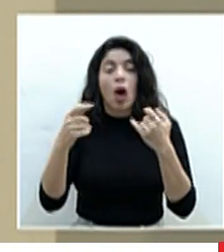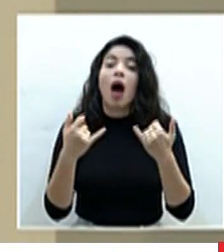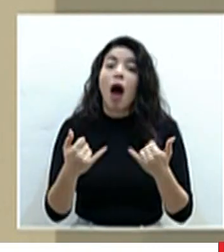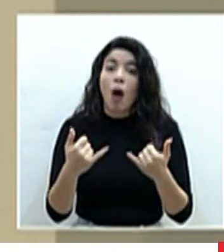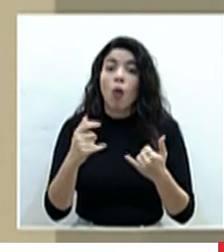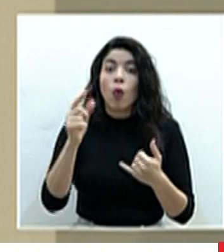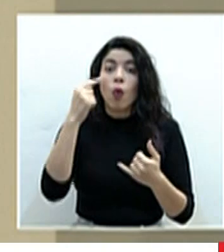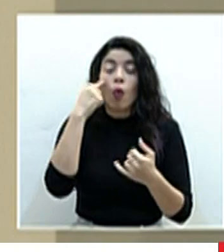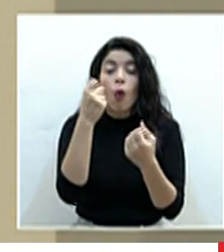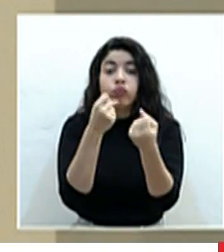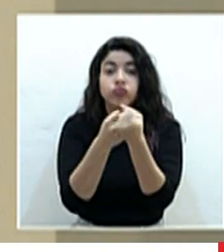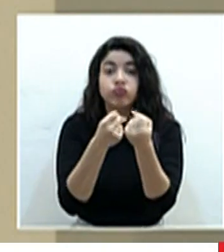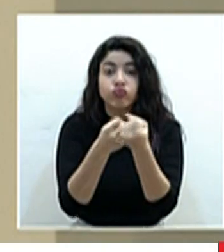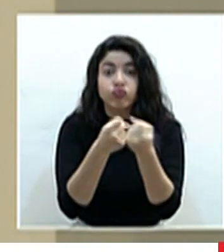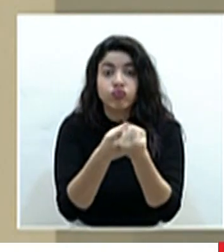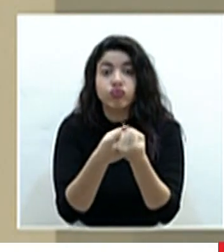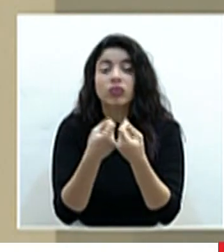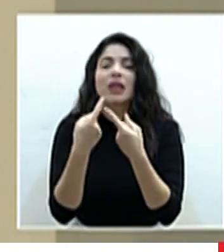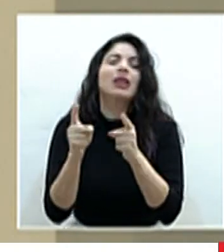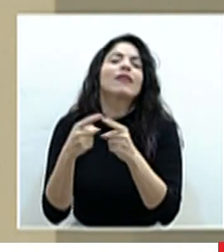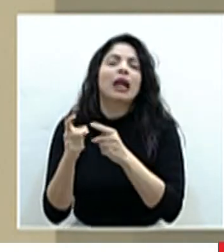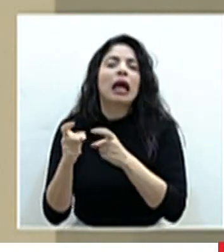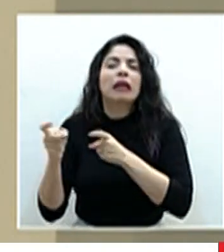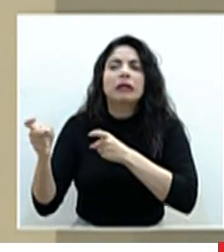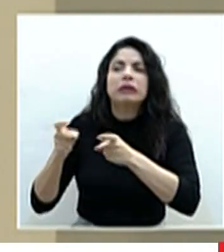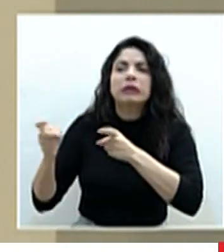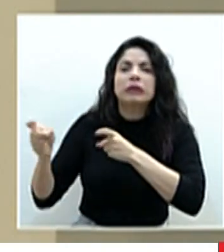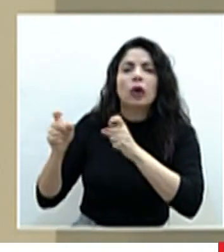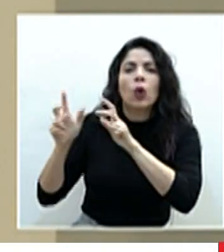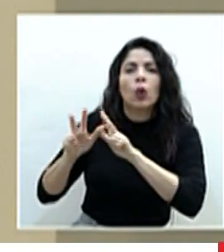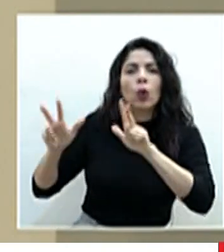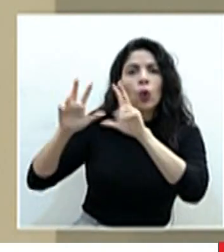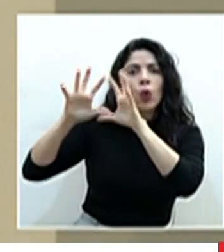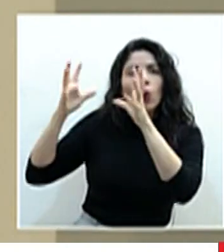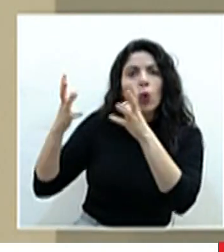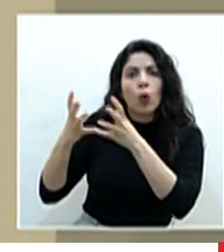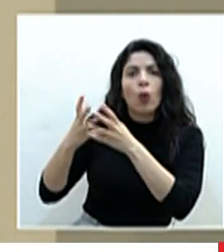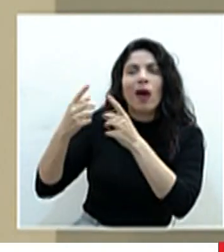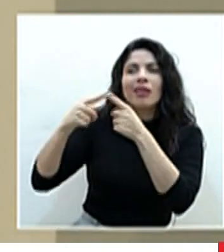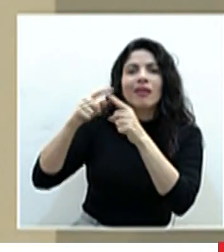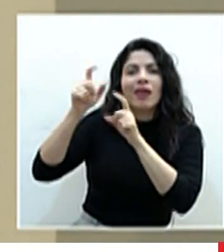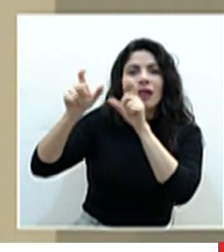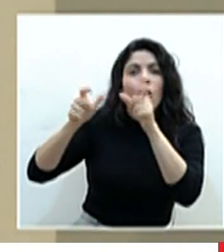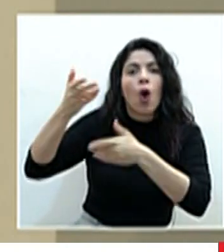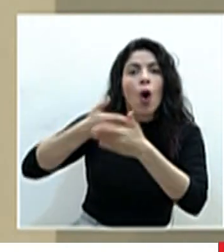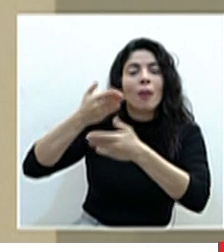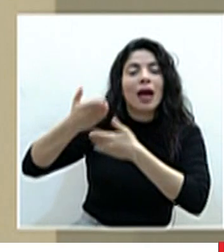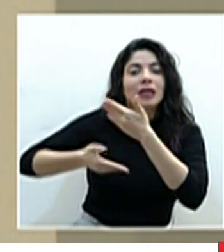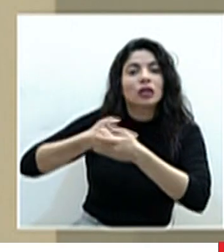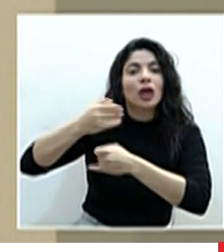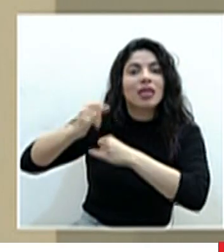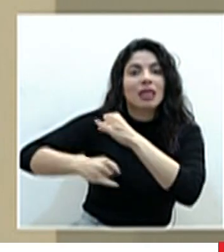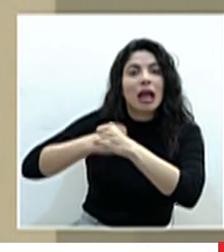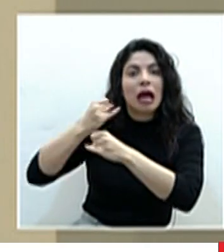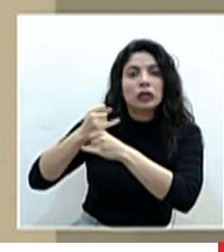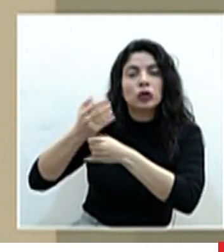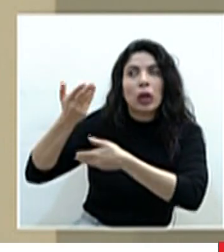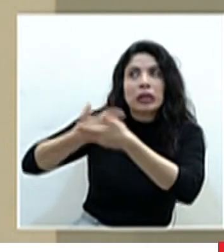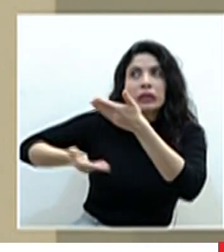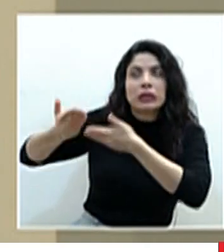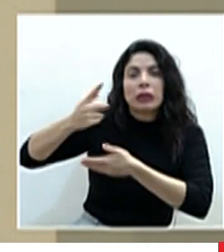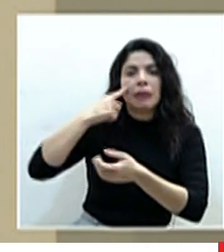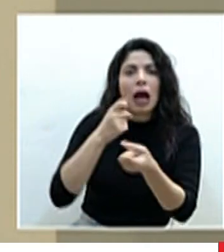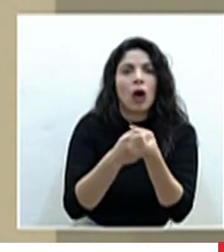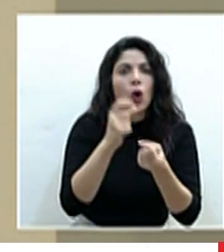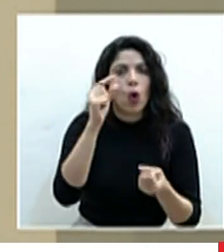apoyando al gobierno a través de varias gestiones a nivel de Naciones Unidas Global y otros actores de cooperación internacional. Como he indicado,